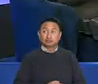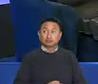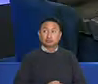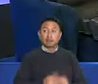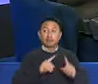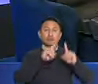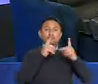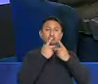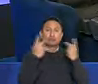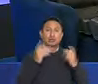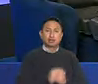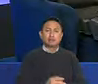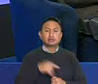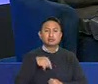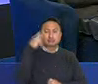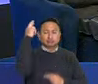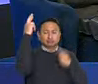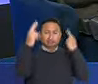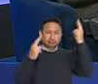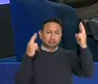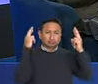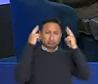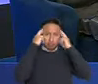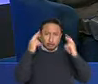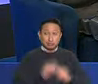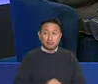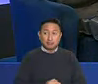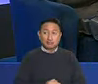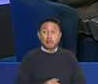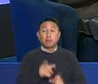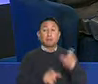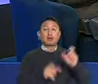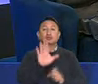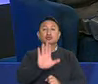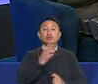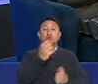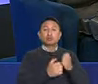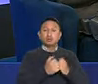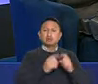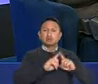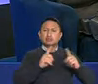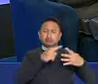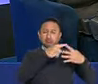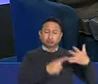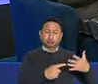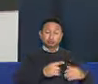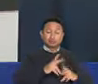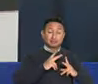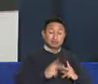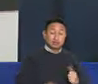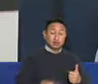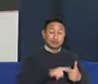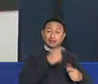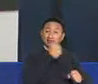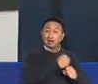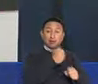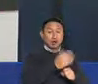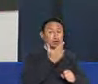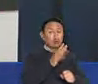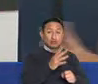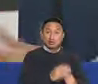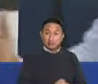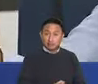popular, debe hacer una reflexión. Sin duda. Los problemas de la ciudadanía son otros. Falta de salud, falta de empleo, falta de